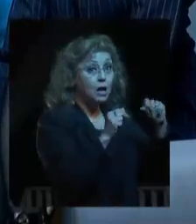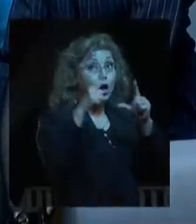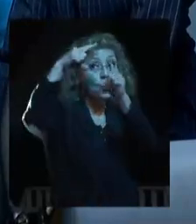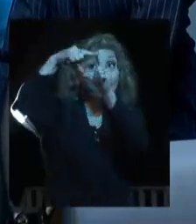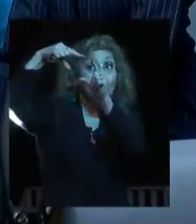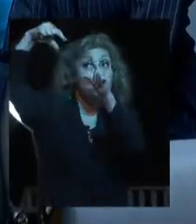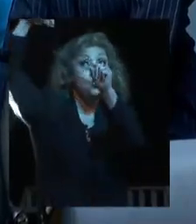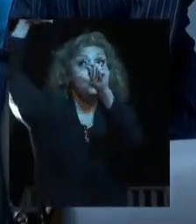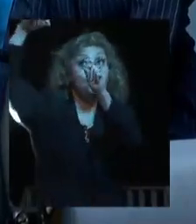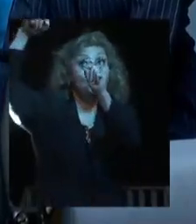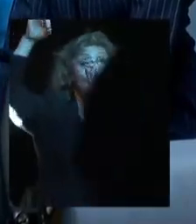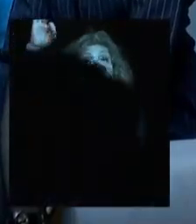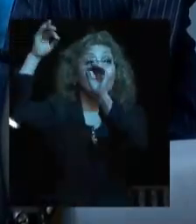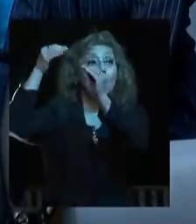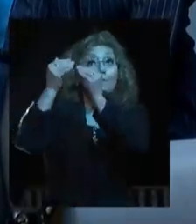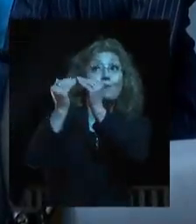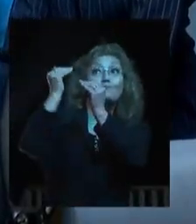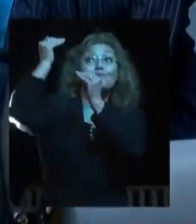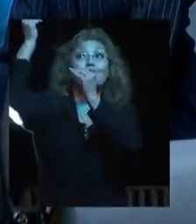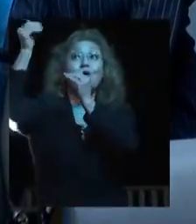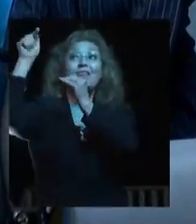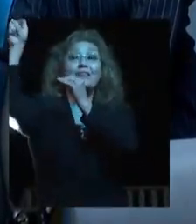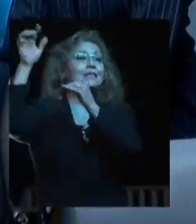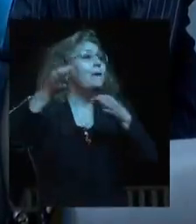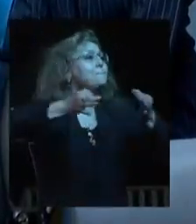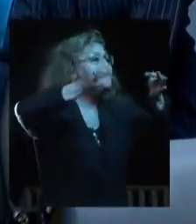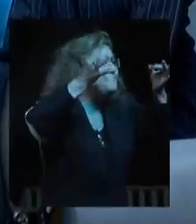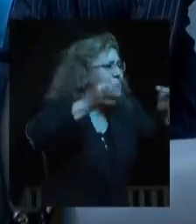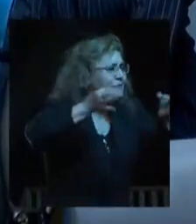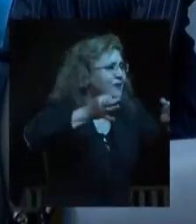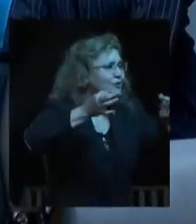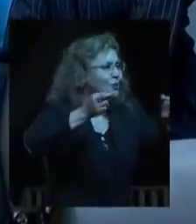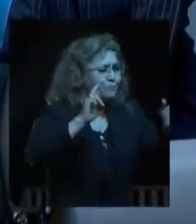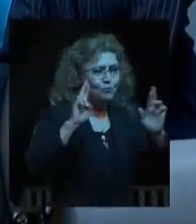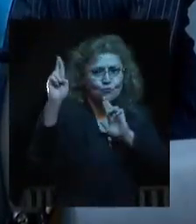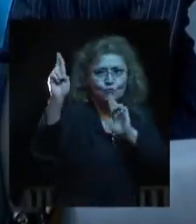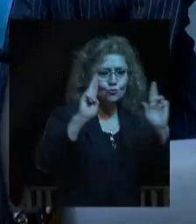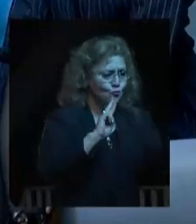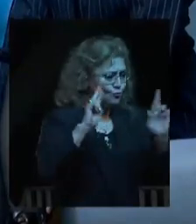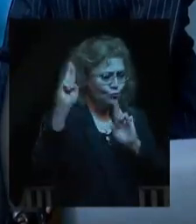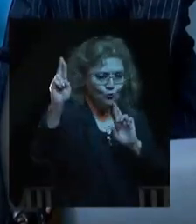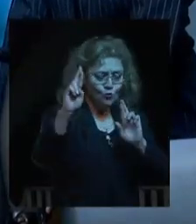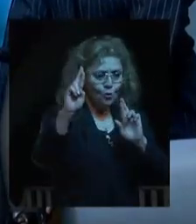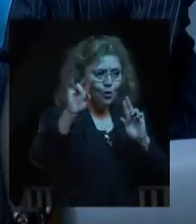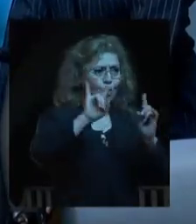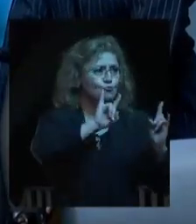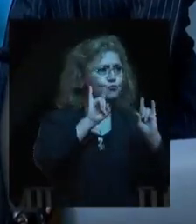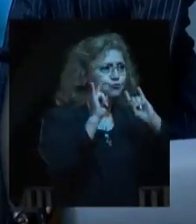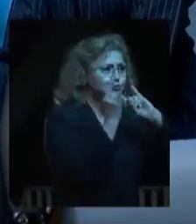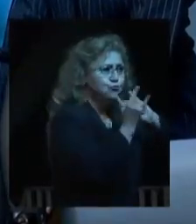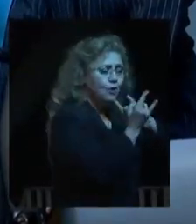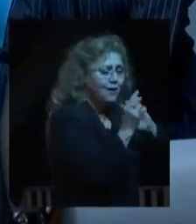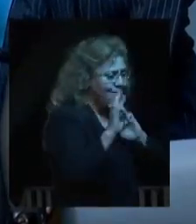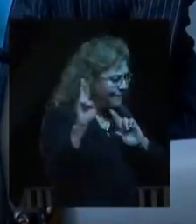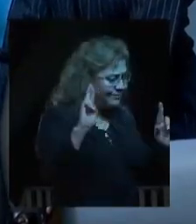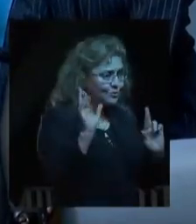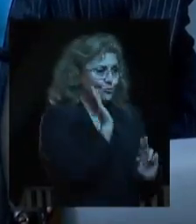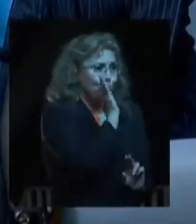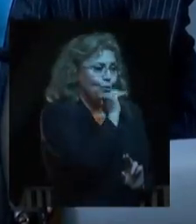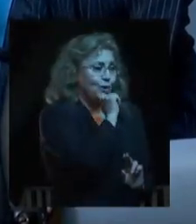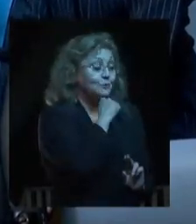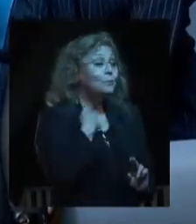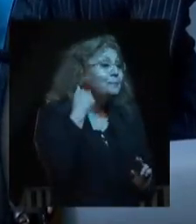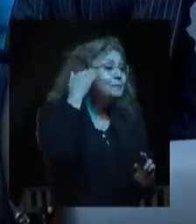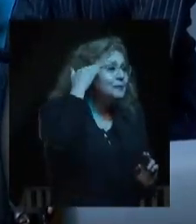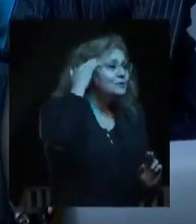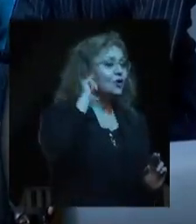allá era perfecto, que no tenía ni una relación la tierra con el universo. Y yo creo que Galileo,